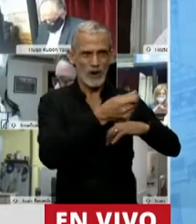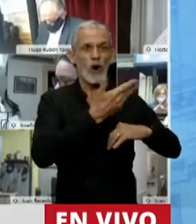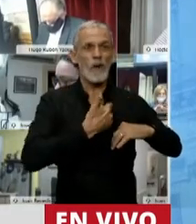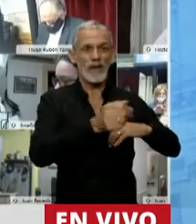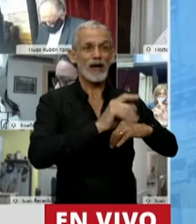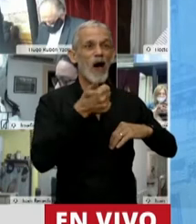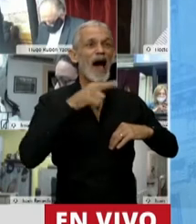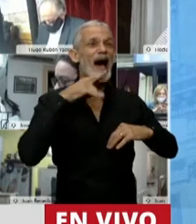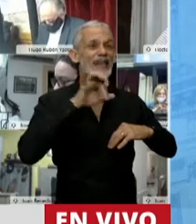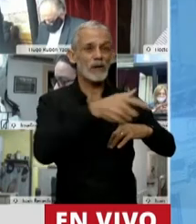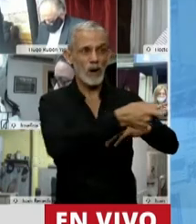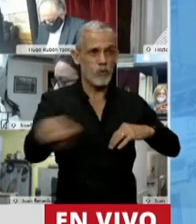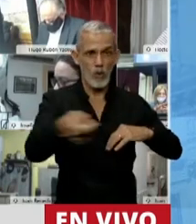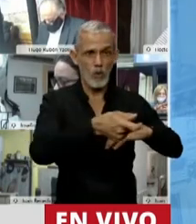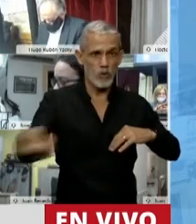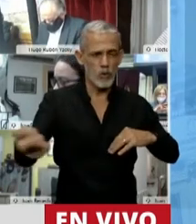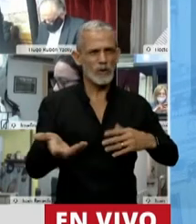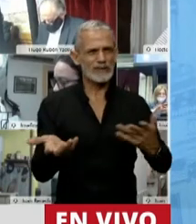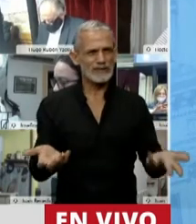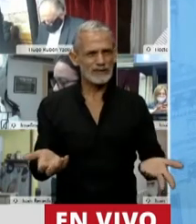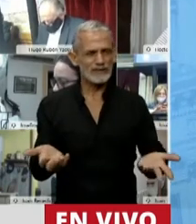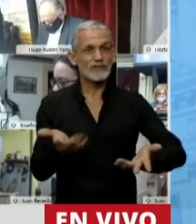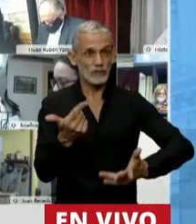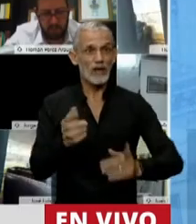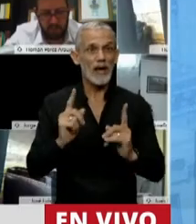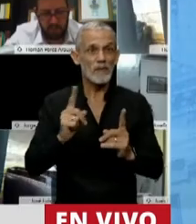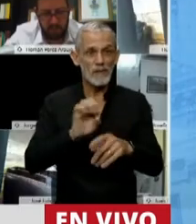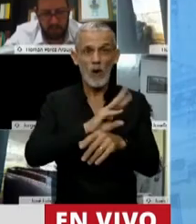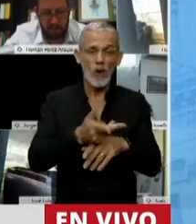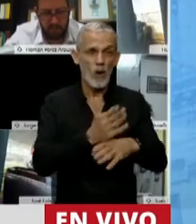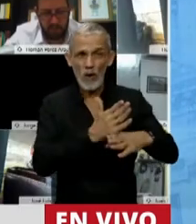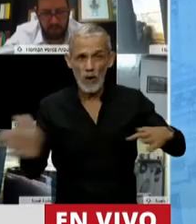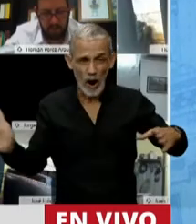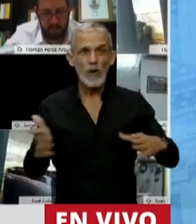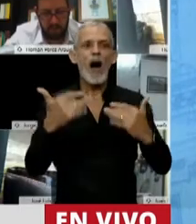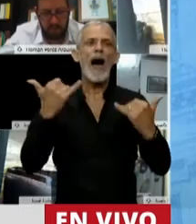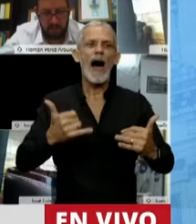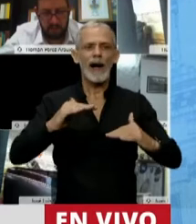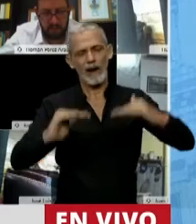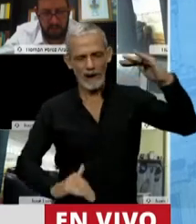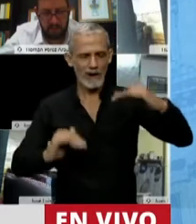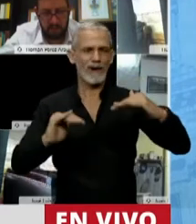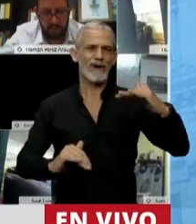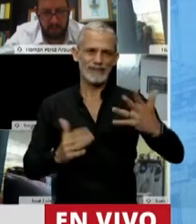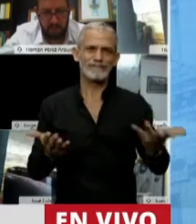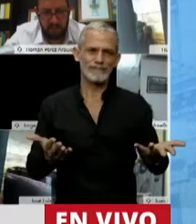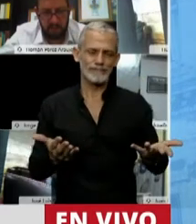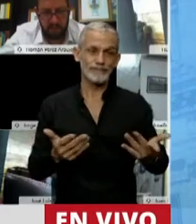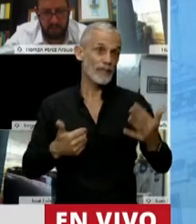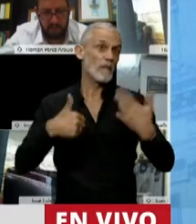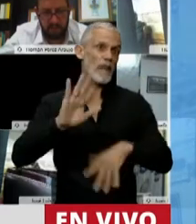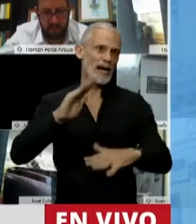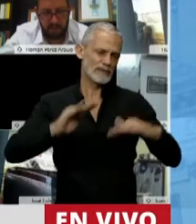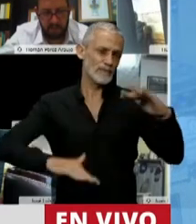trabajadores entonces creo que se ha generado junto con la pandemia una gran inequidad una mayor inequidad